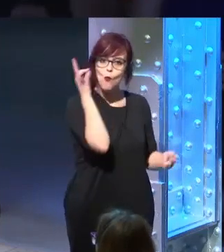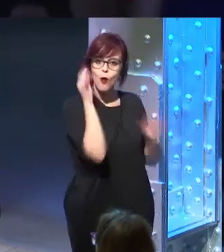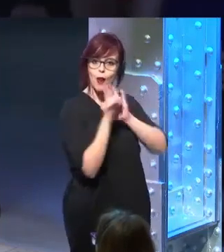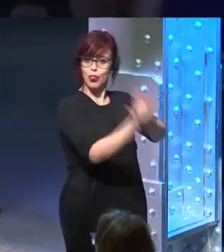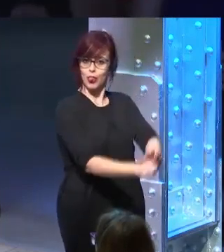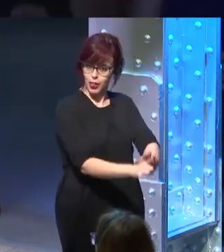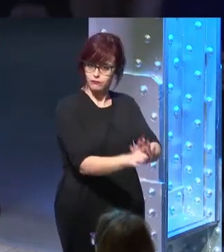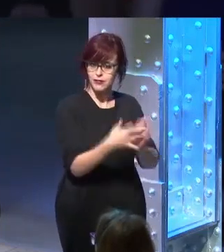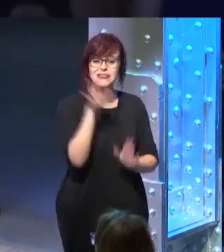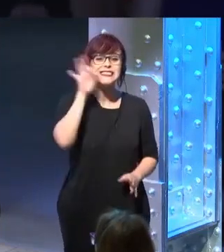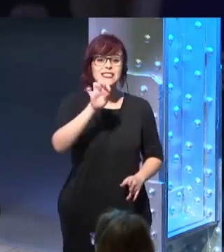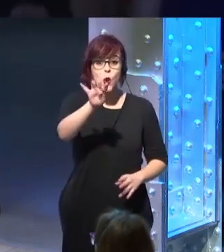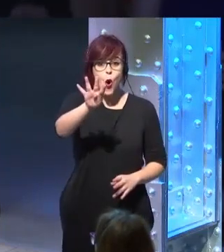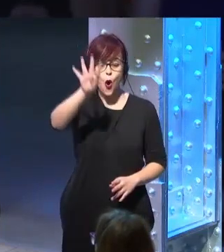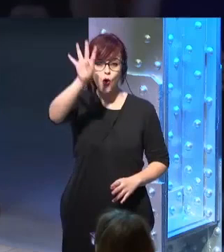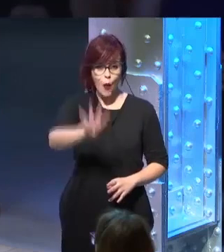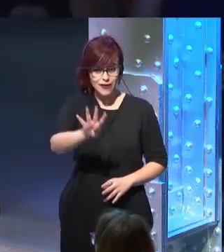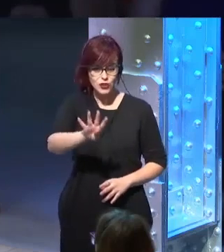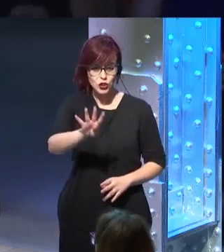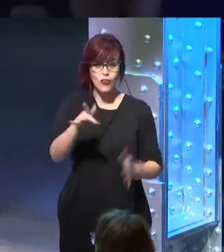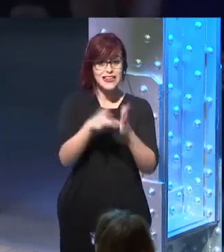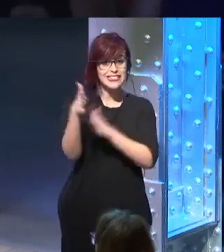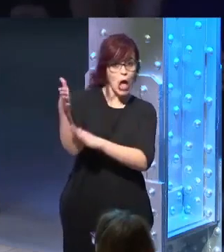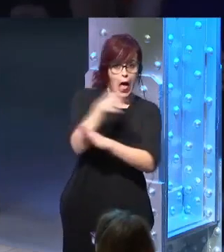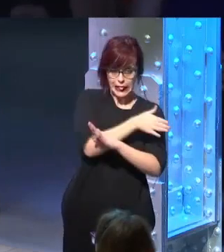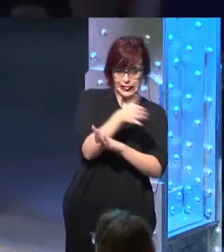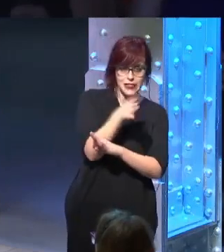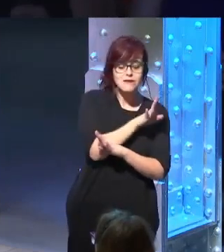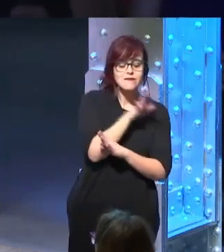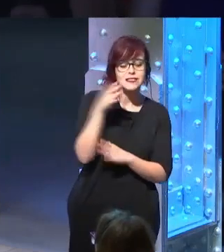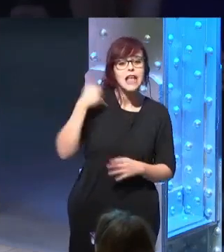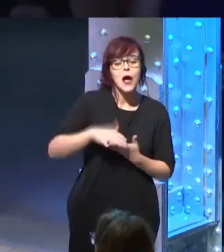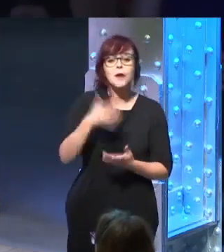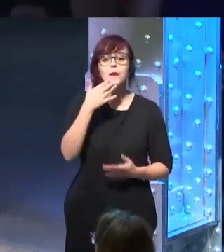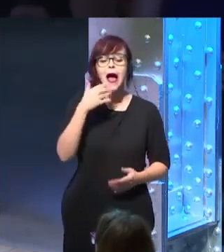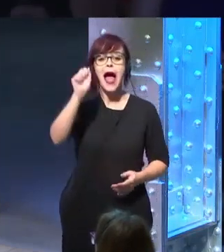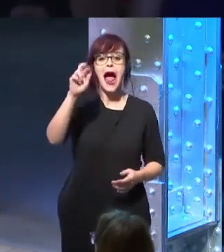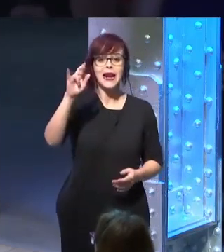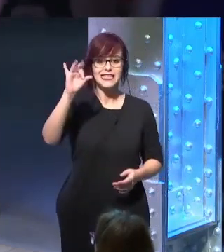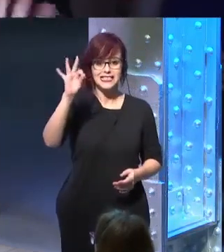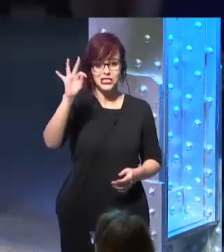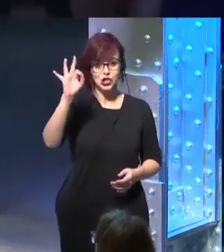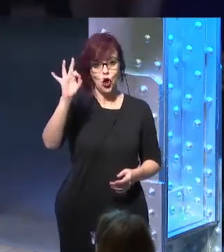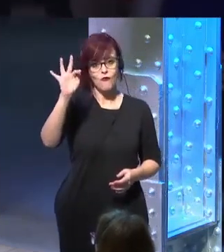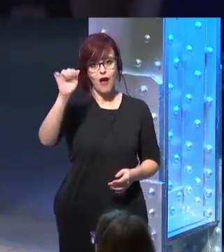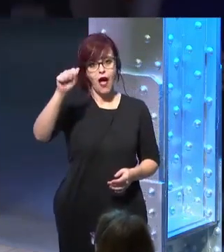el siglo IV antes de Cristo teníamos, por ejemplo, Aristófanes, que escribió una comedia